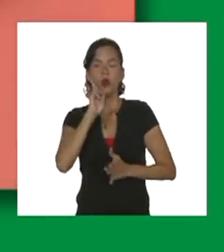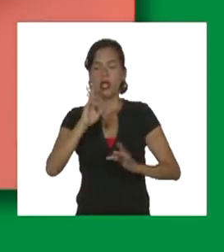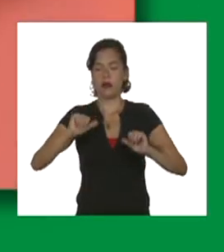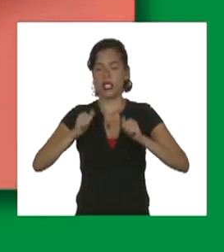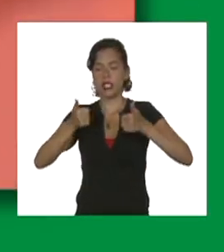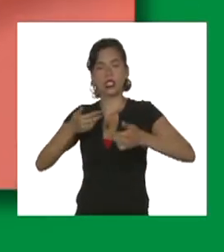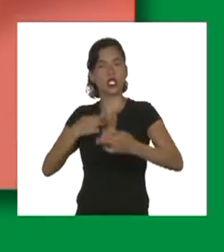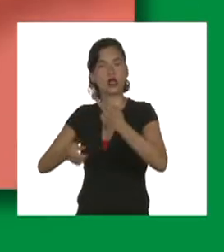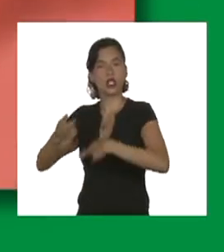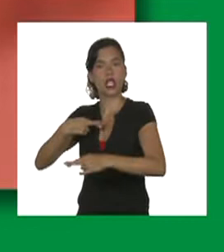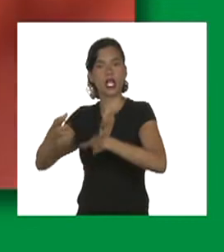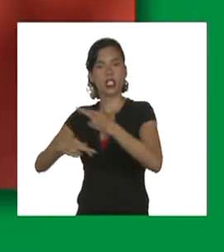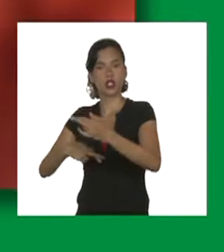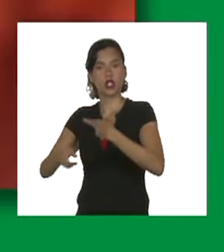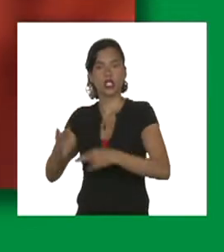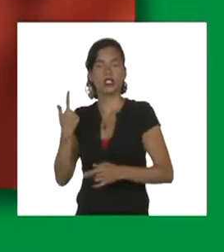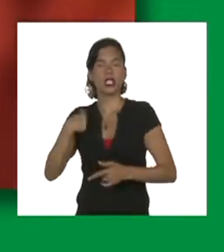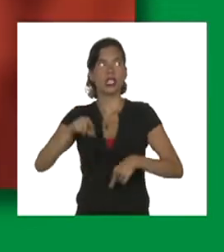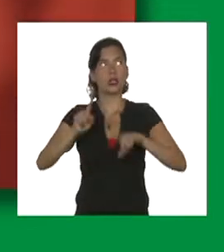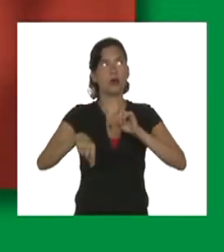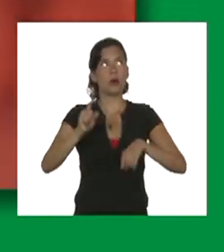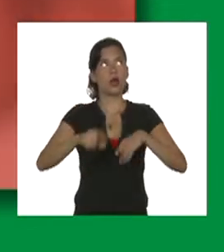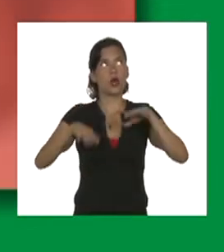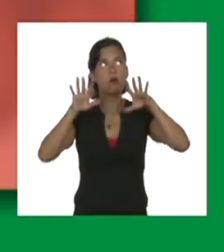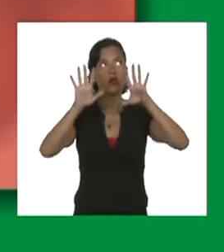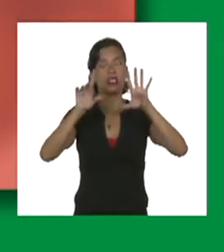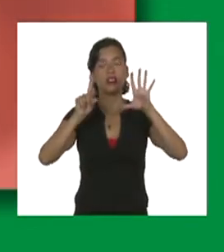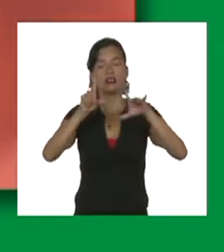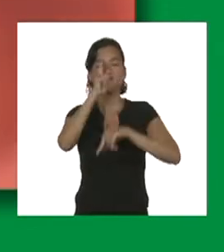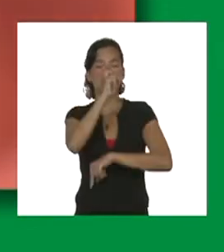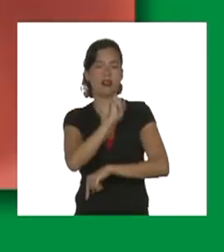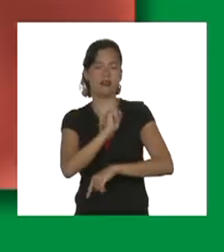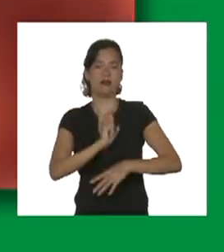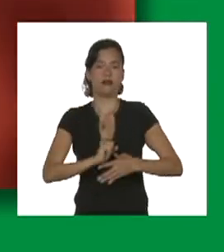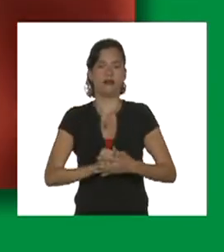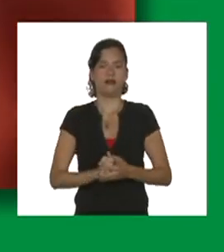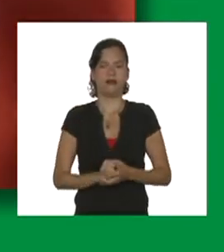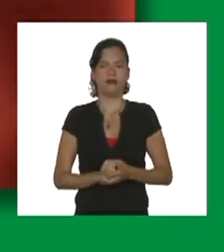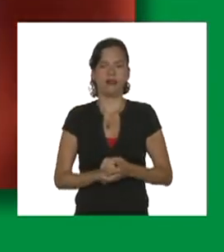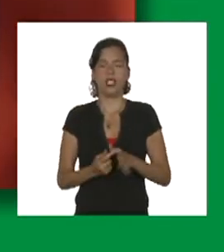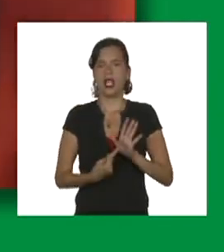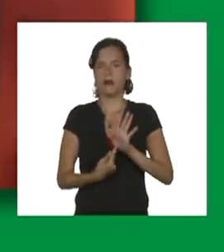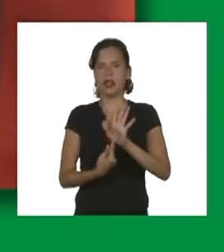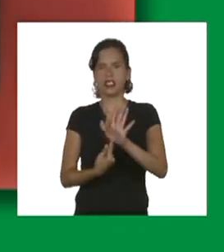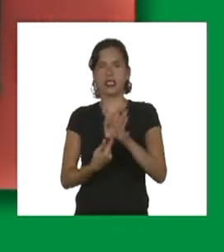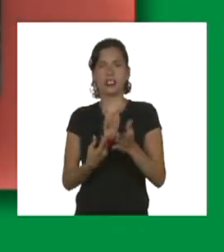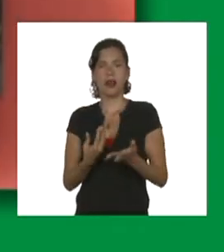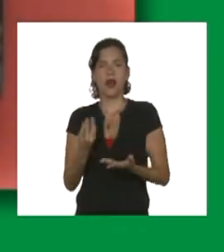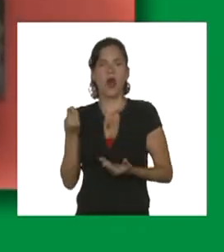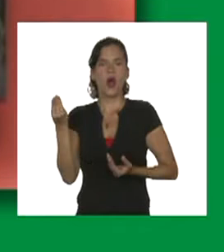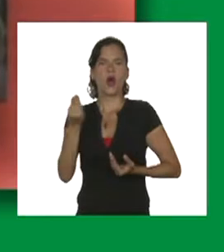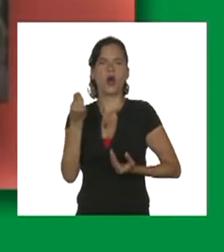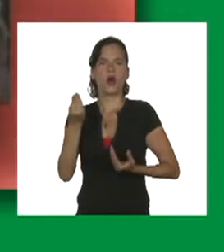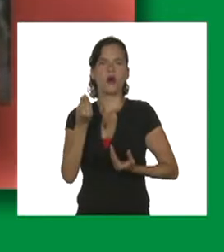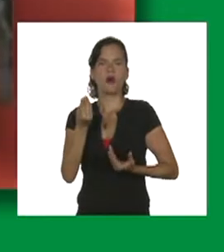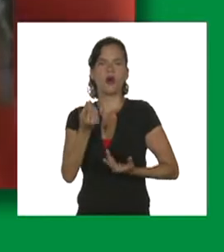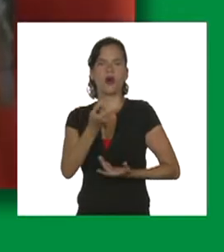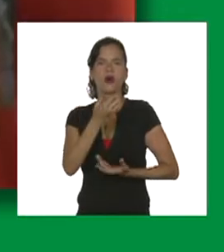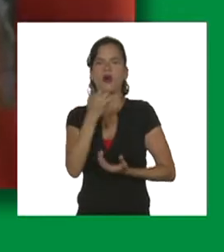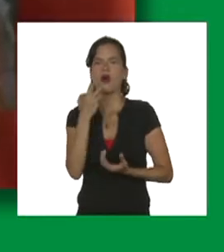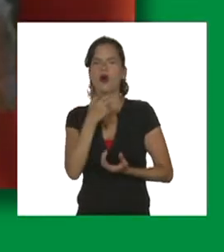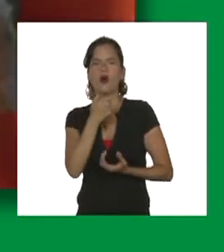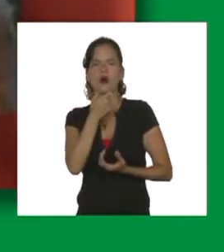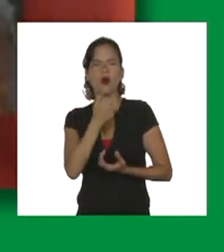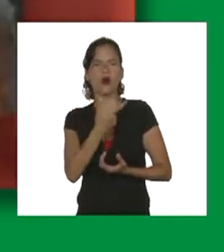su relación con María Teresa teniendo apenas 17 años de edad. La presentaba como una joya sin defectos, valiosa